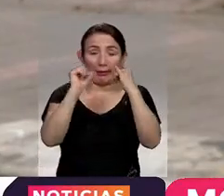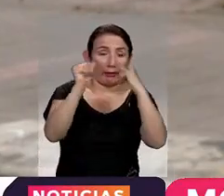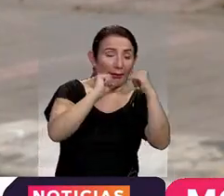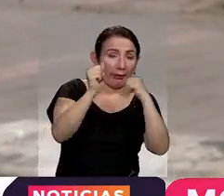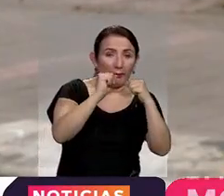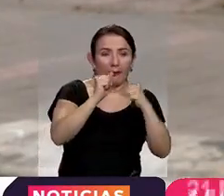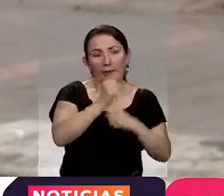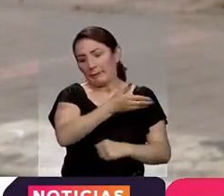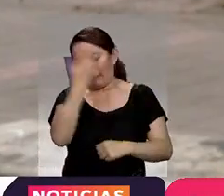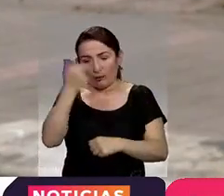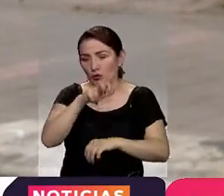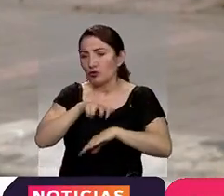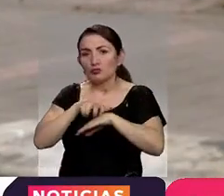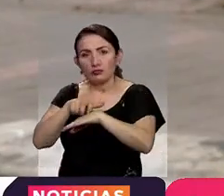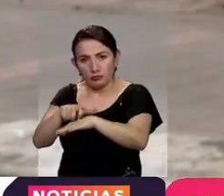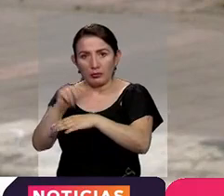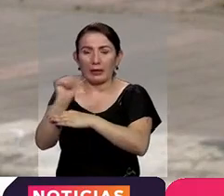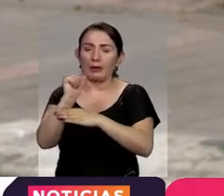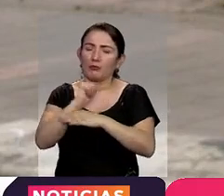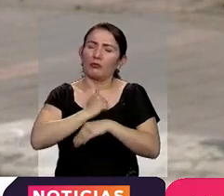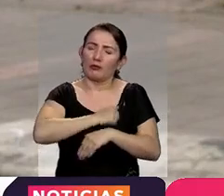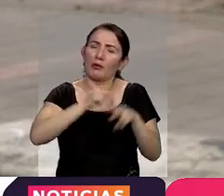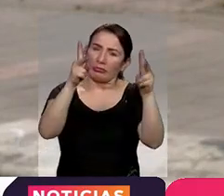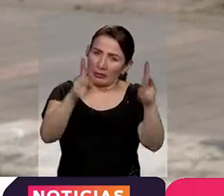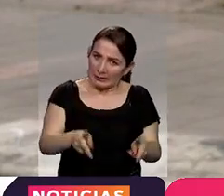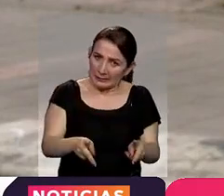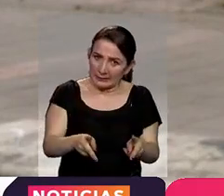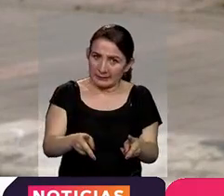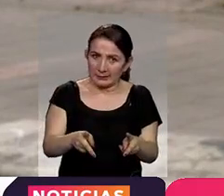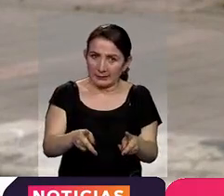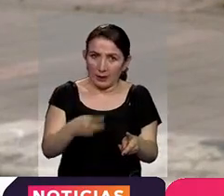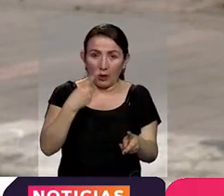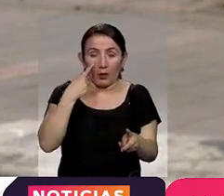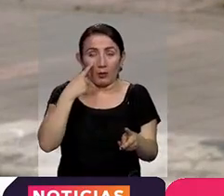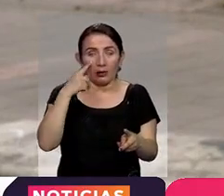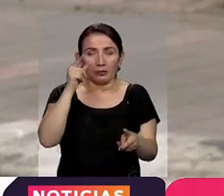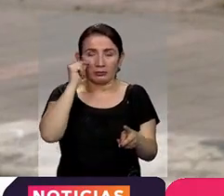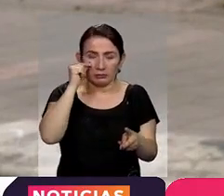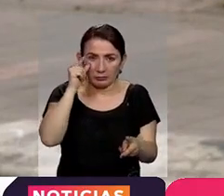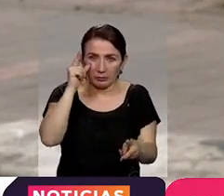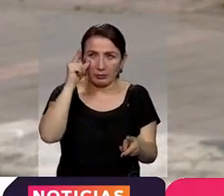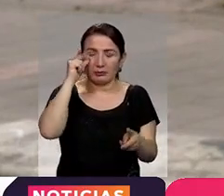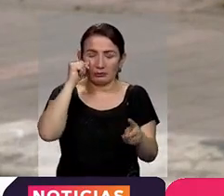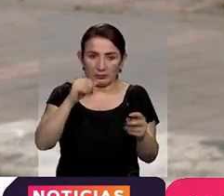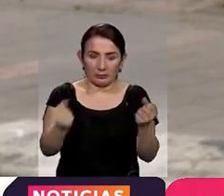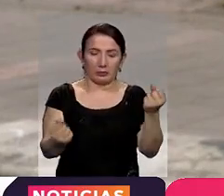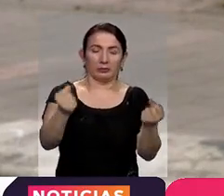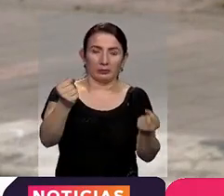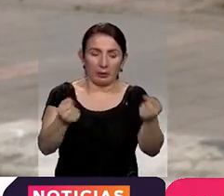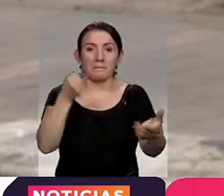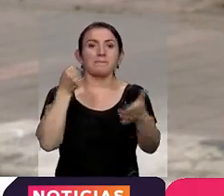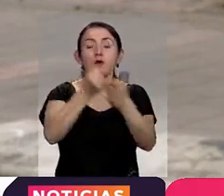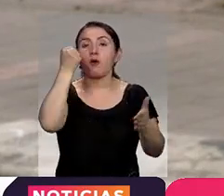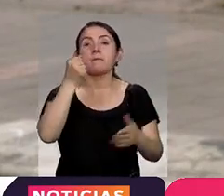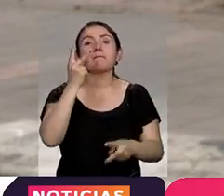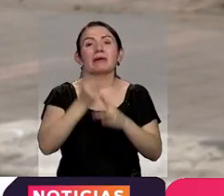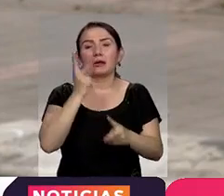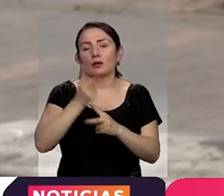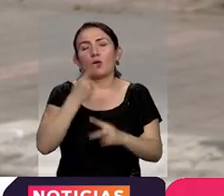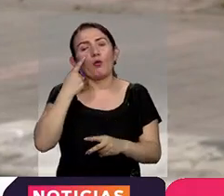actividades sociales, descanse. El denominado microsueño es una de las principales causas